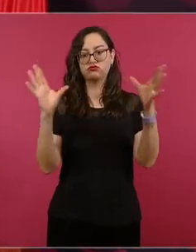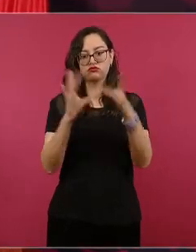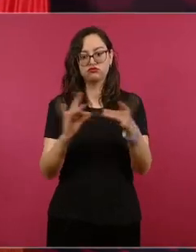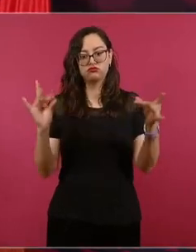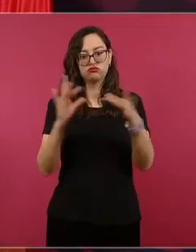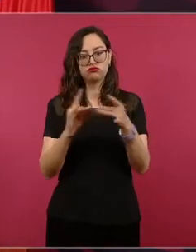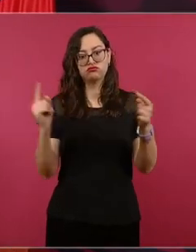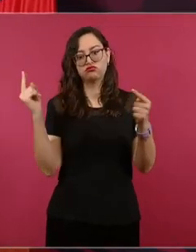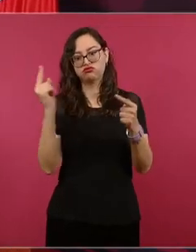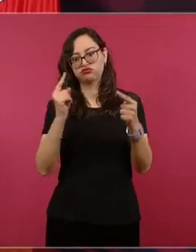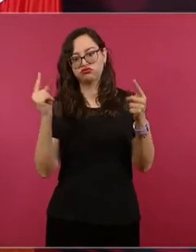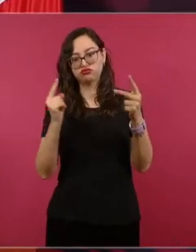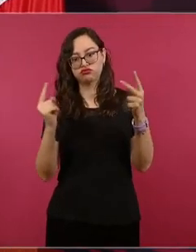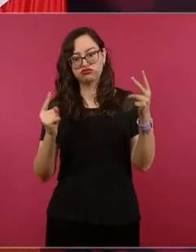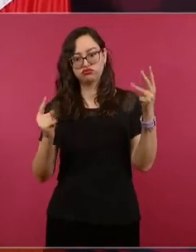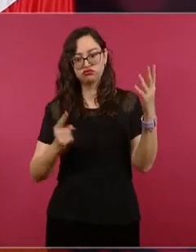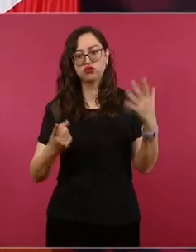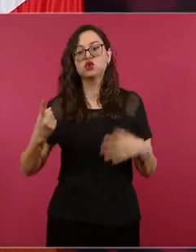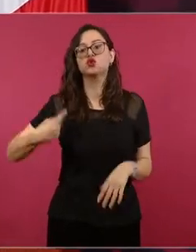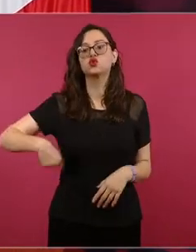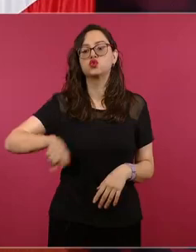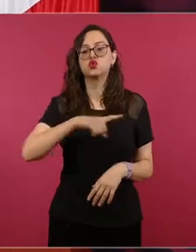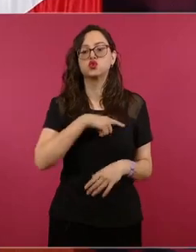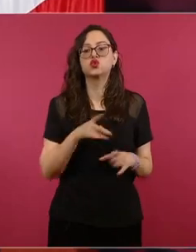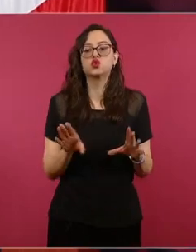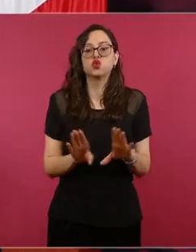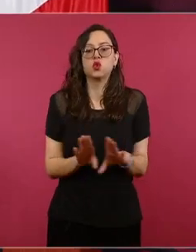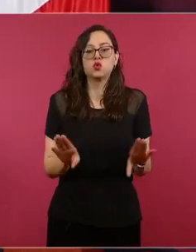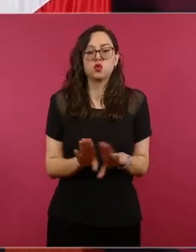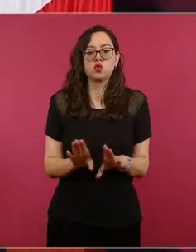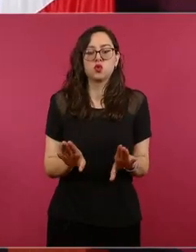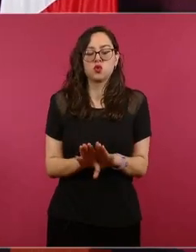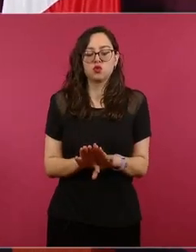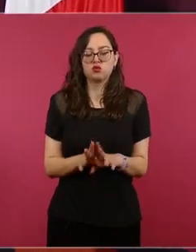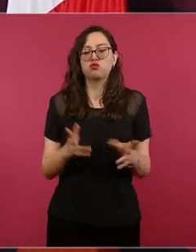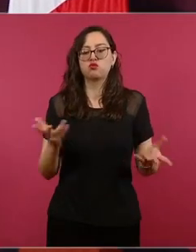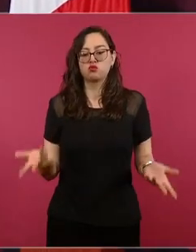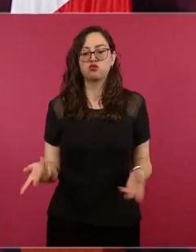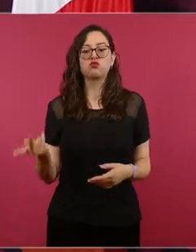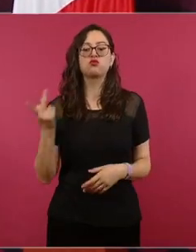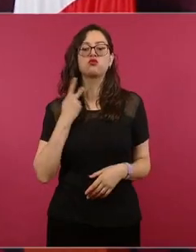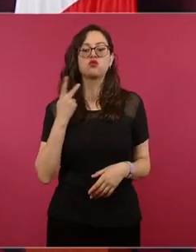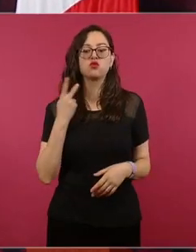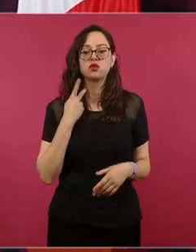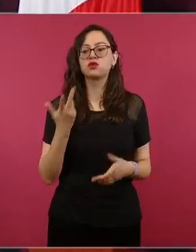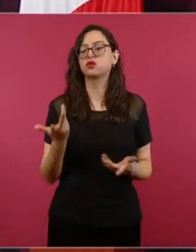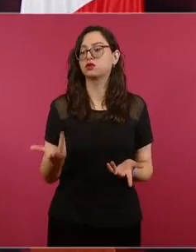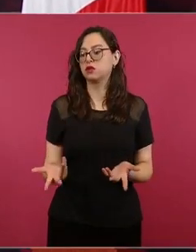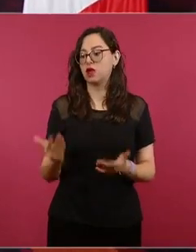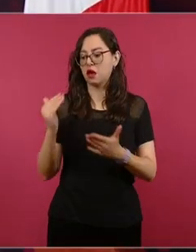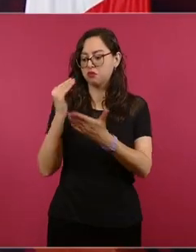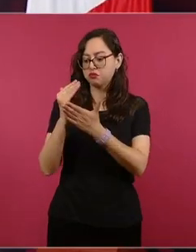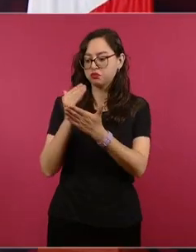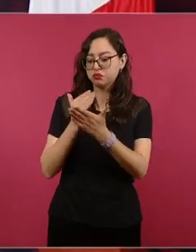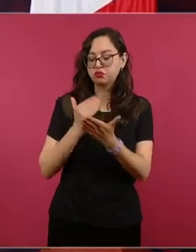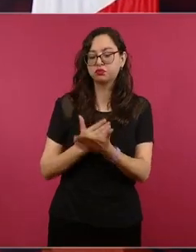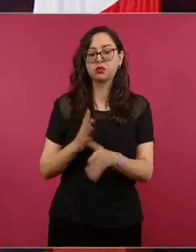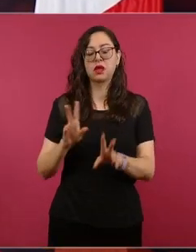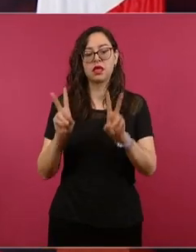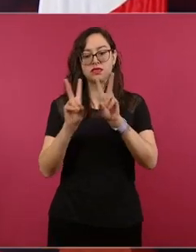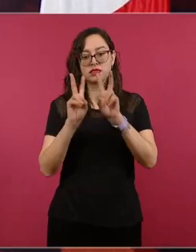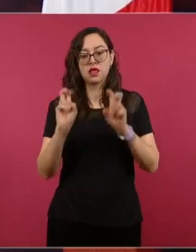que hemos hecho en materia de política salarial,